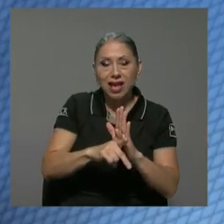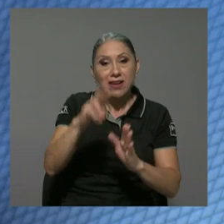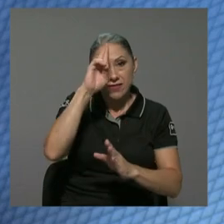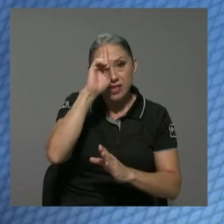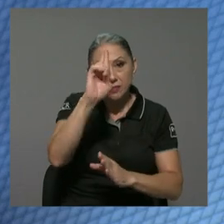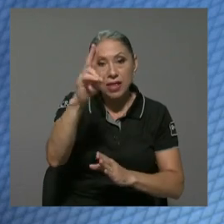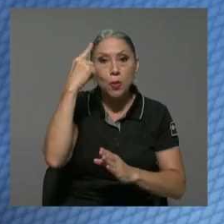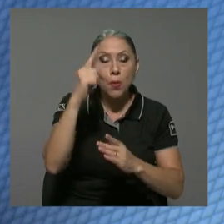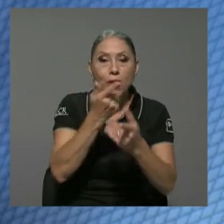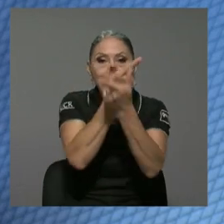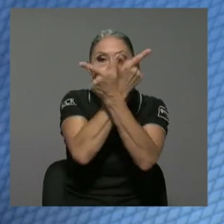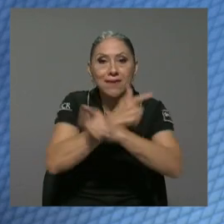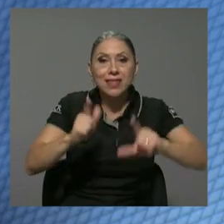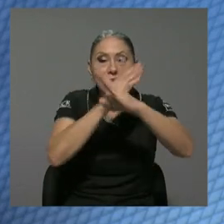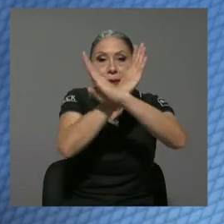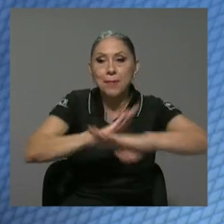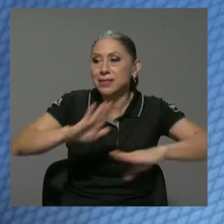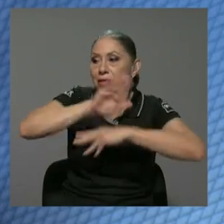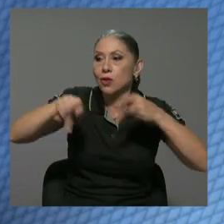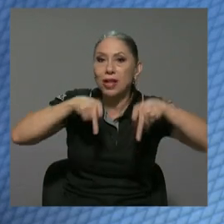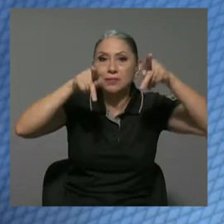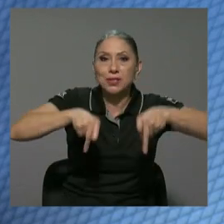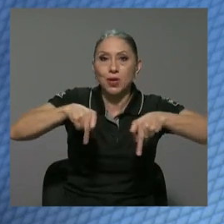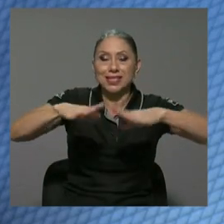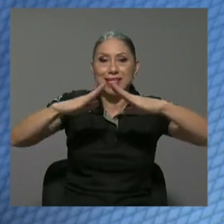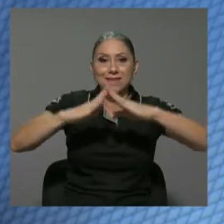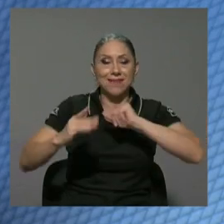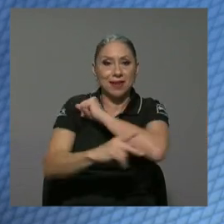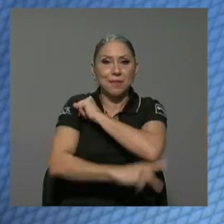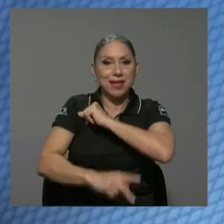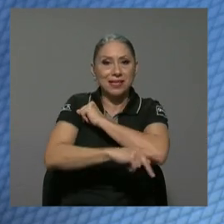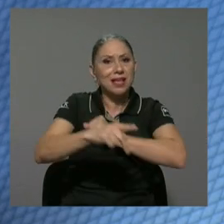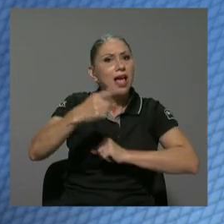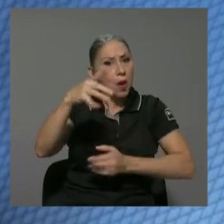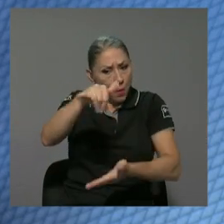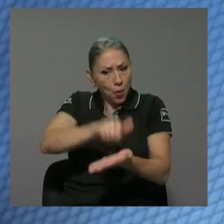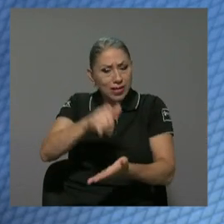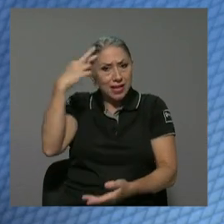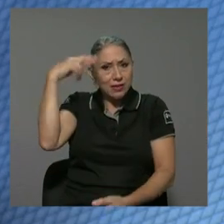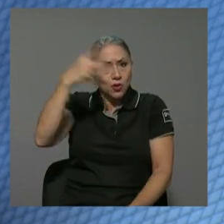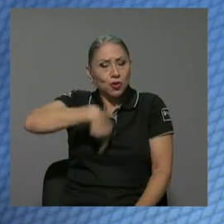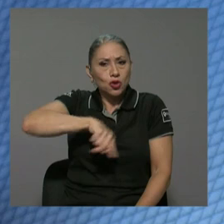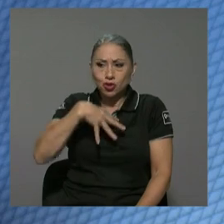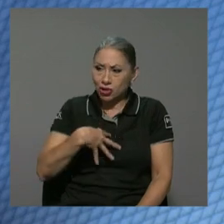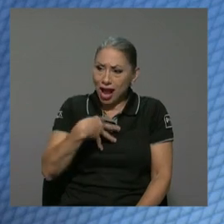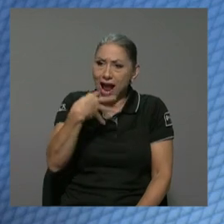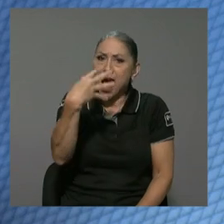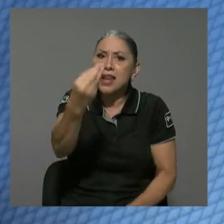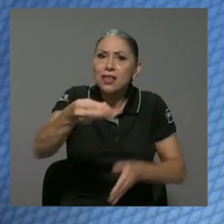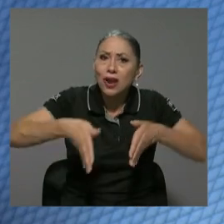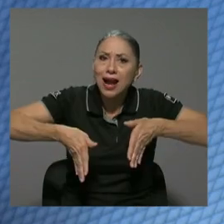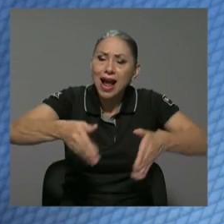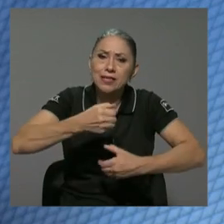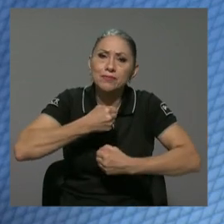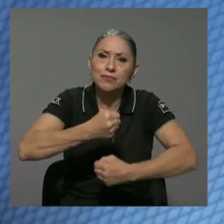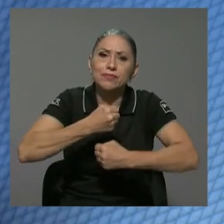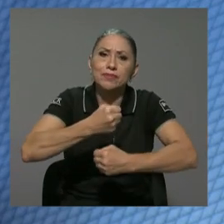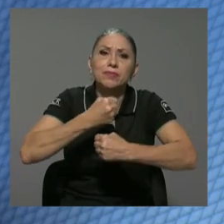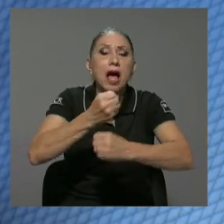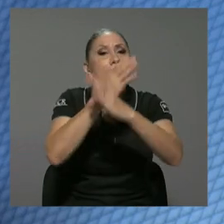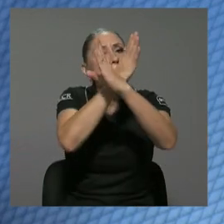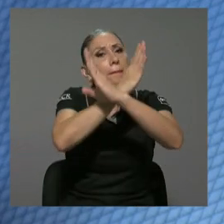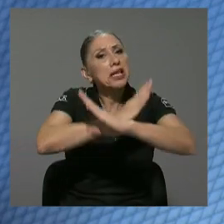esto estamos saliendo a la calle como nos corresponde, como pacíficamente este pueblo ha vivido en su